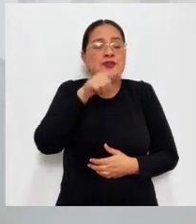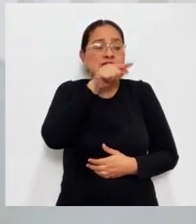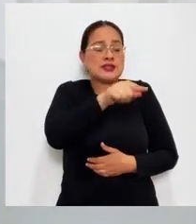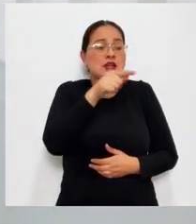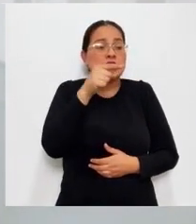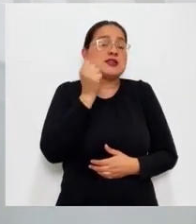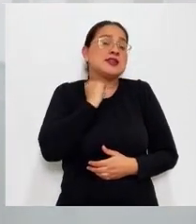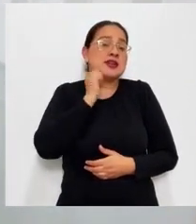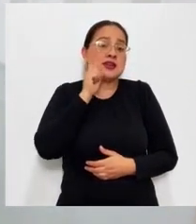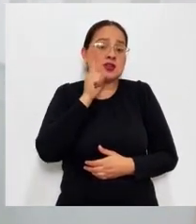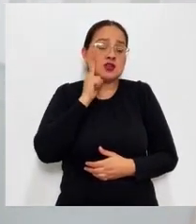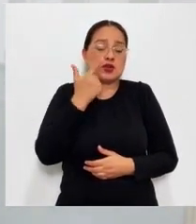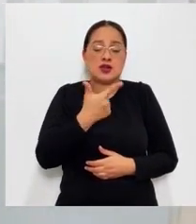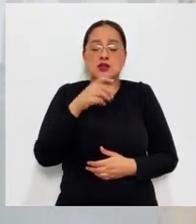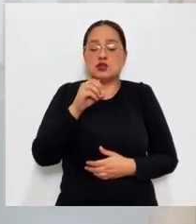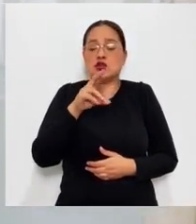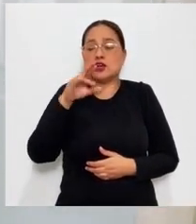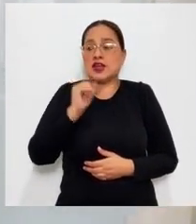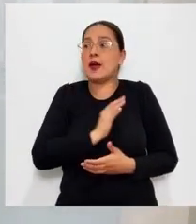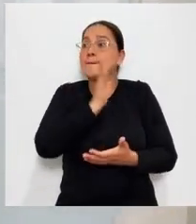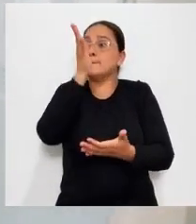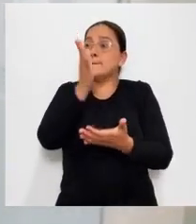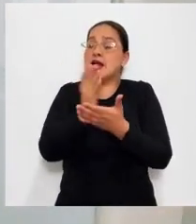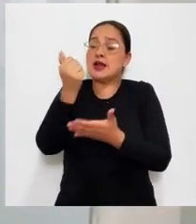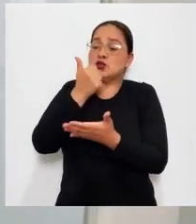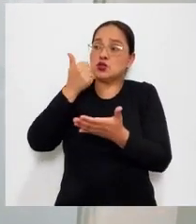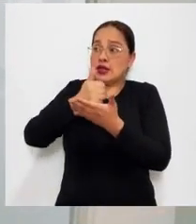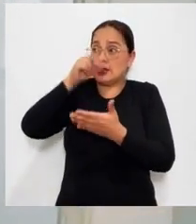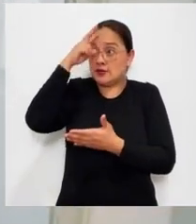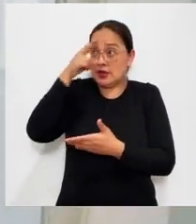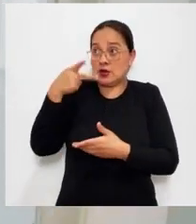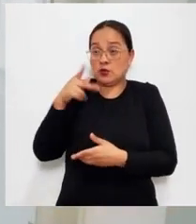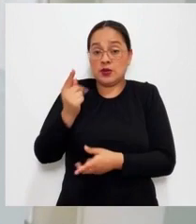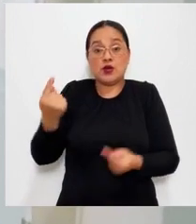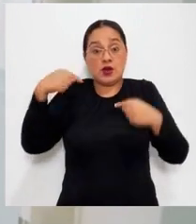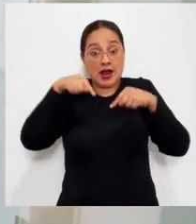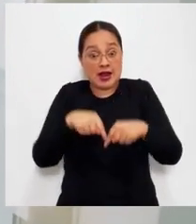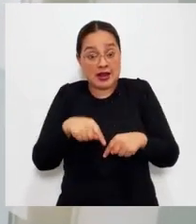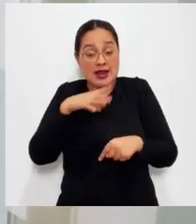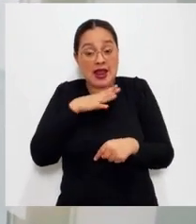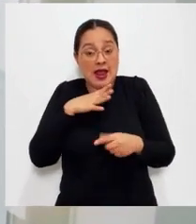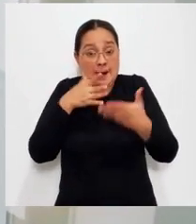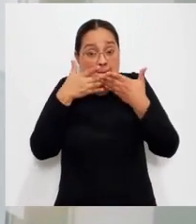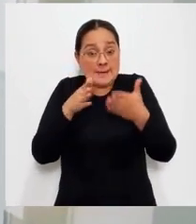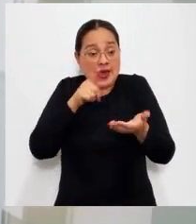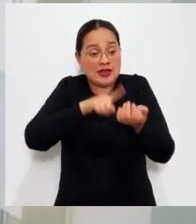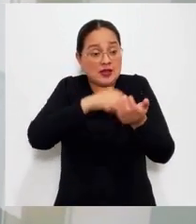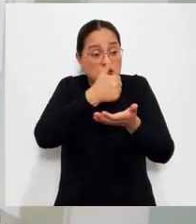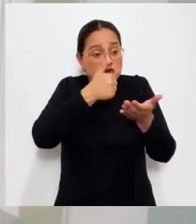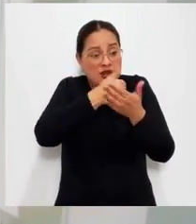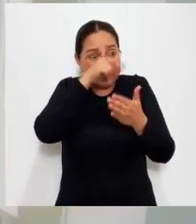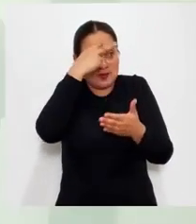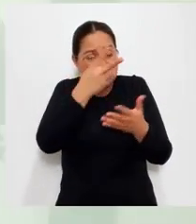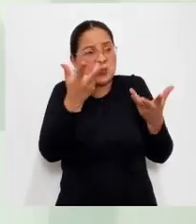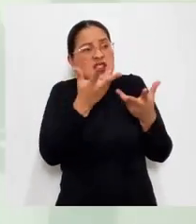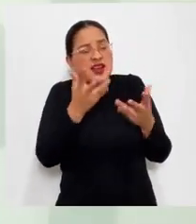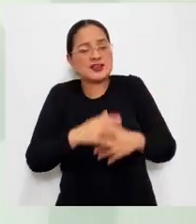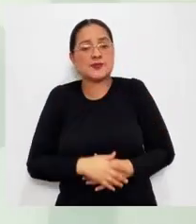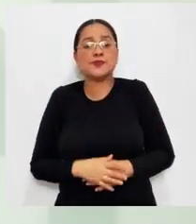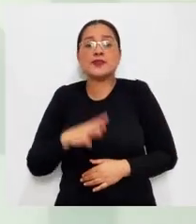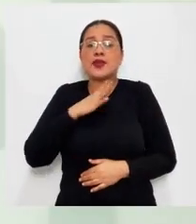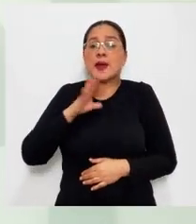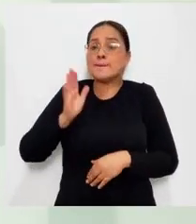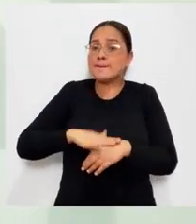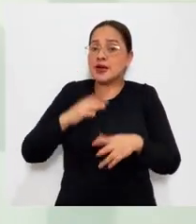senadora Gloria que va todos los días a la Ciudad de México y aquí en este canal habrá de saber qué hace en la Ciudad de México. Habrá